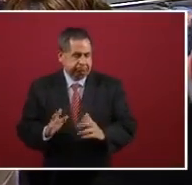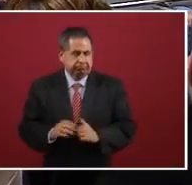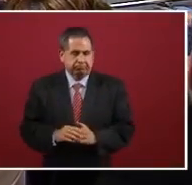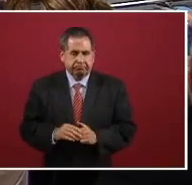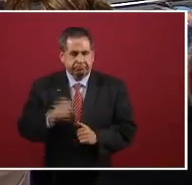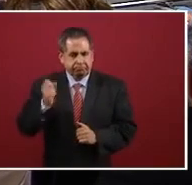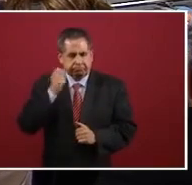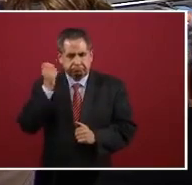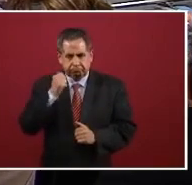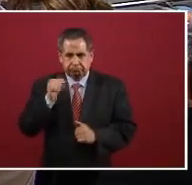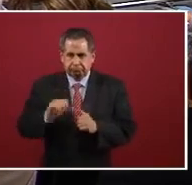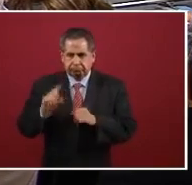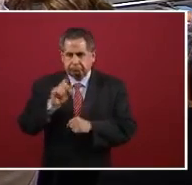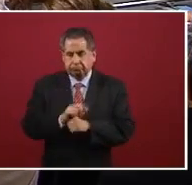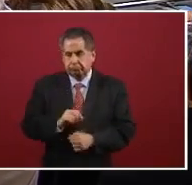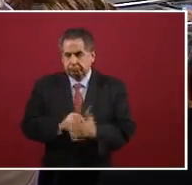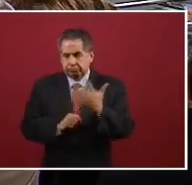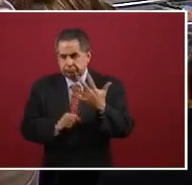la conferencia del día de hoy.